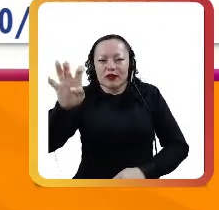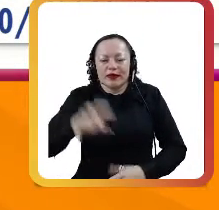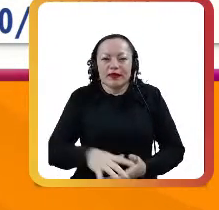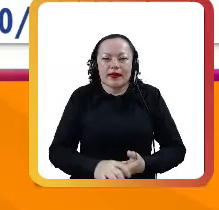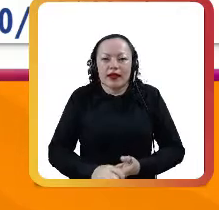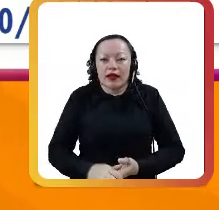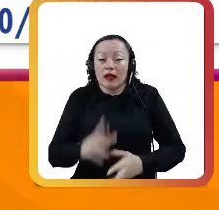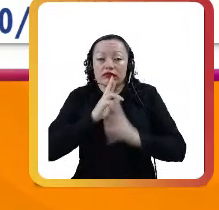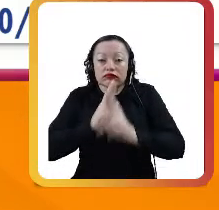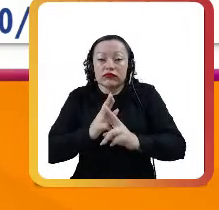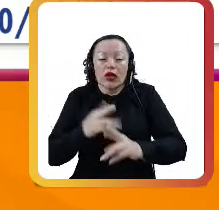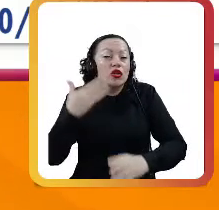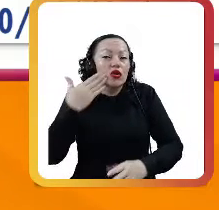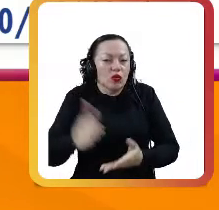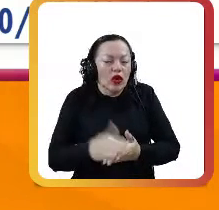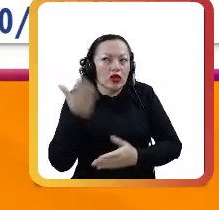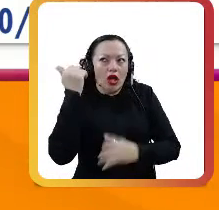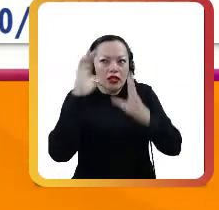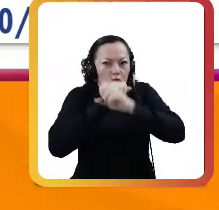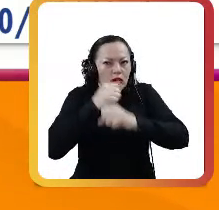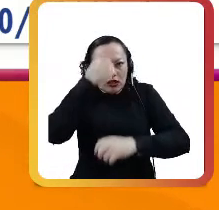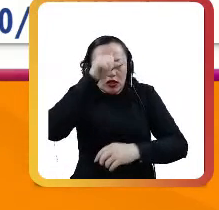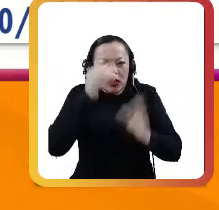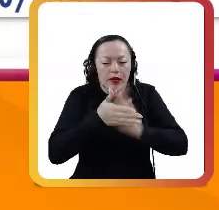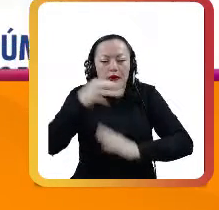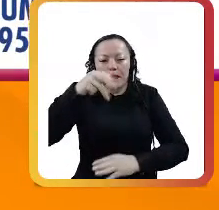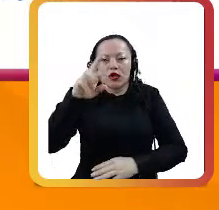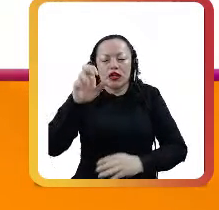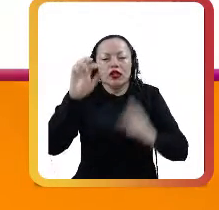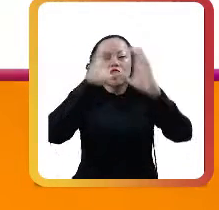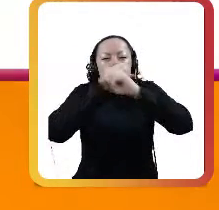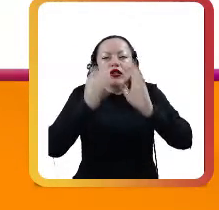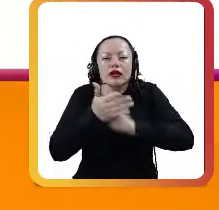1-2-5-9 era el resultado de la noche anterior. El Motilón Noche,